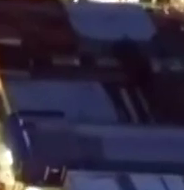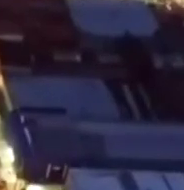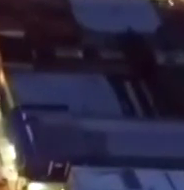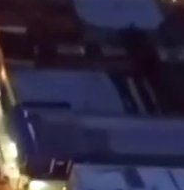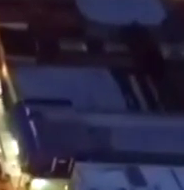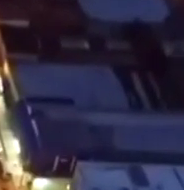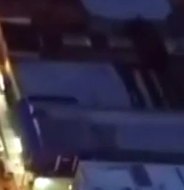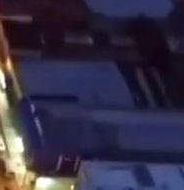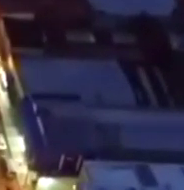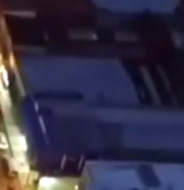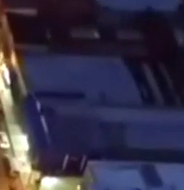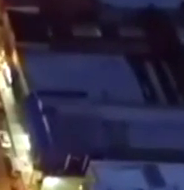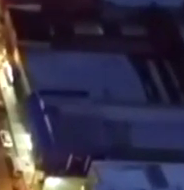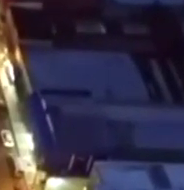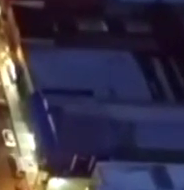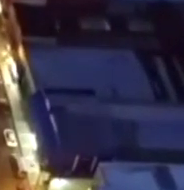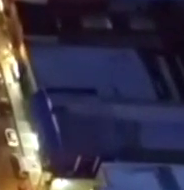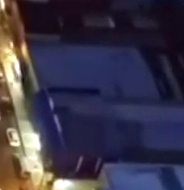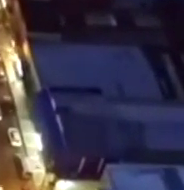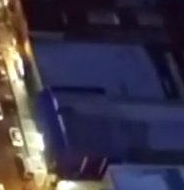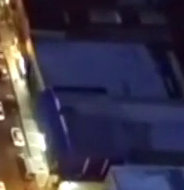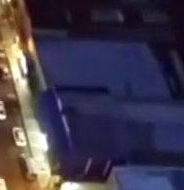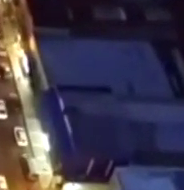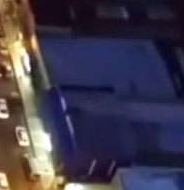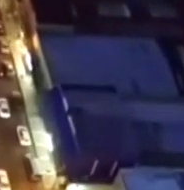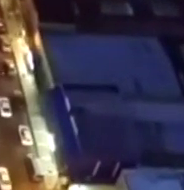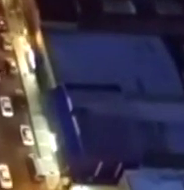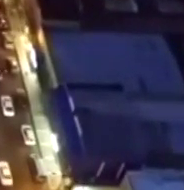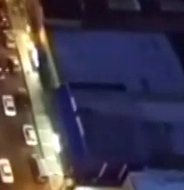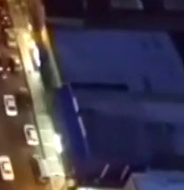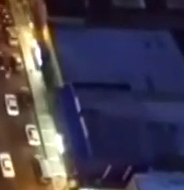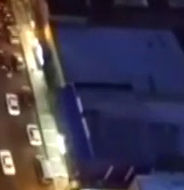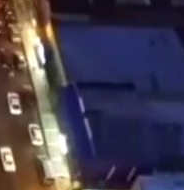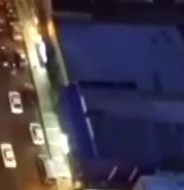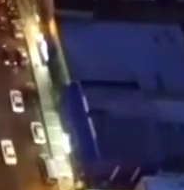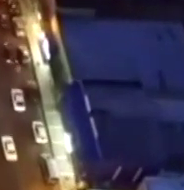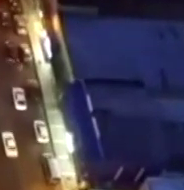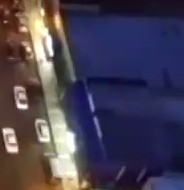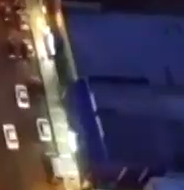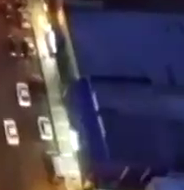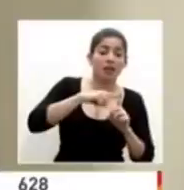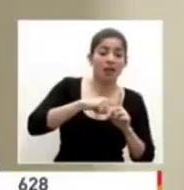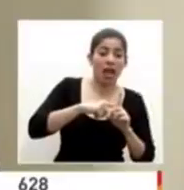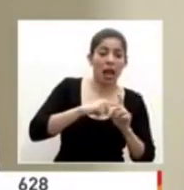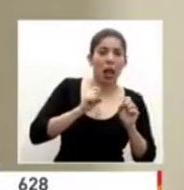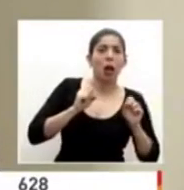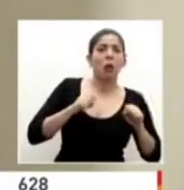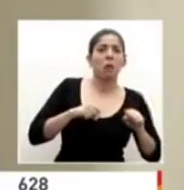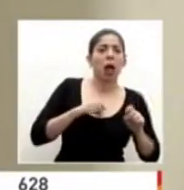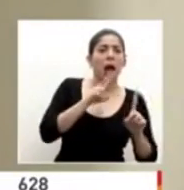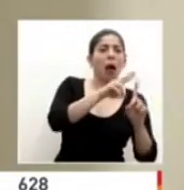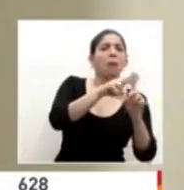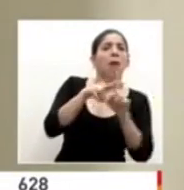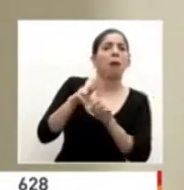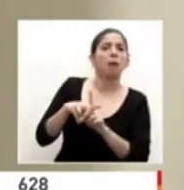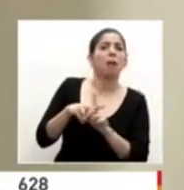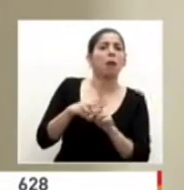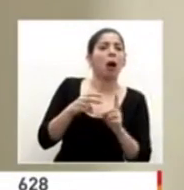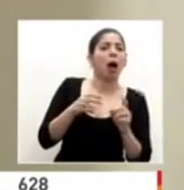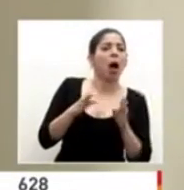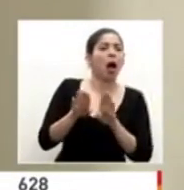también depende directamente del comportamiento ciudadano. Hay un nivel en donde nosotros podemos tomar medidas, en donde